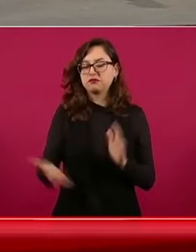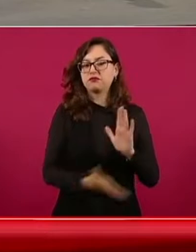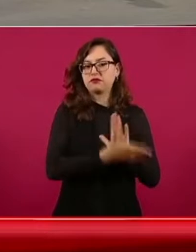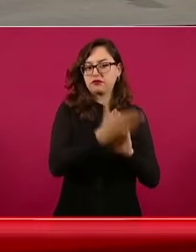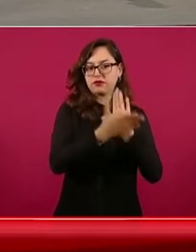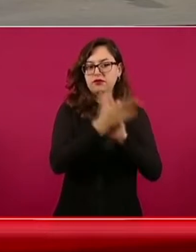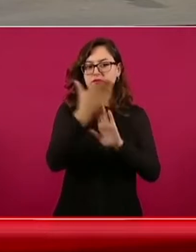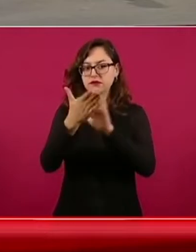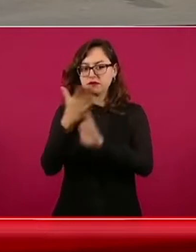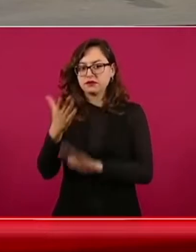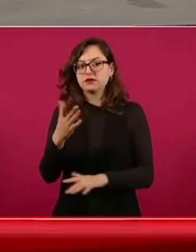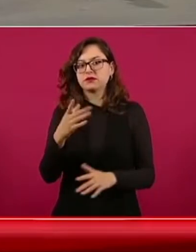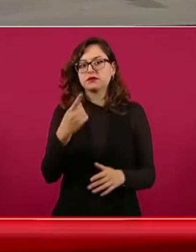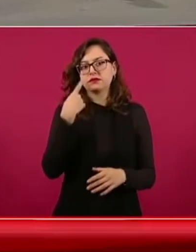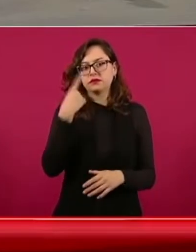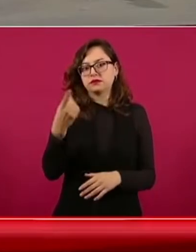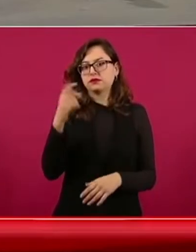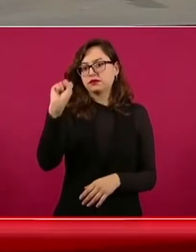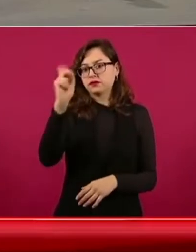Aquí, 6.